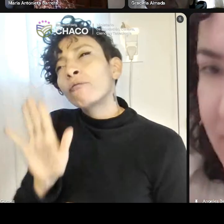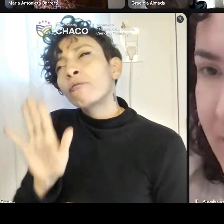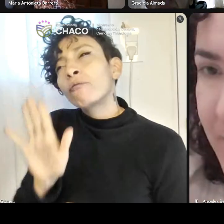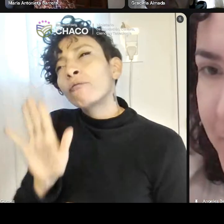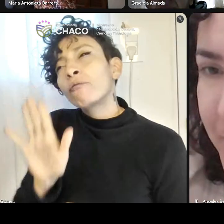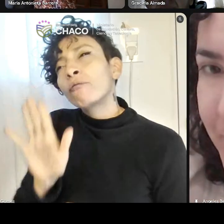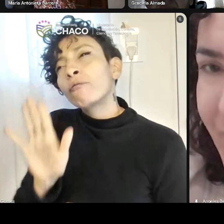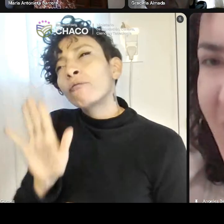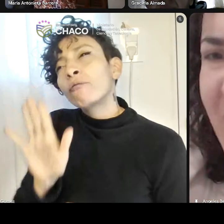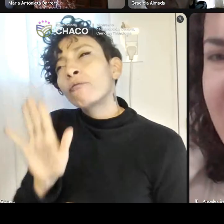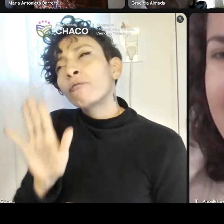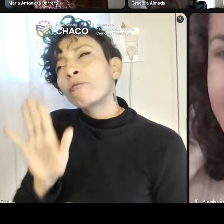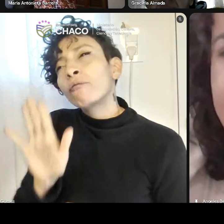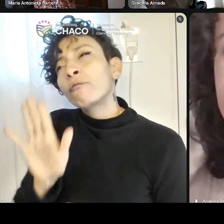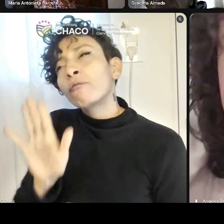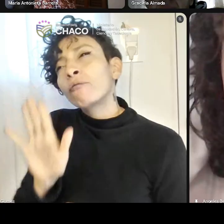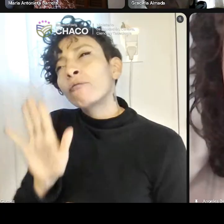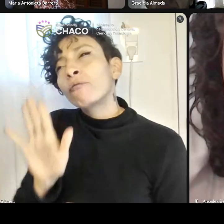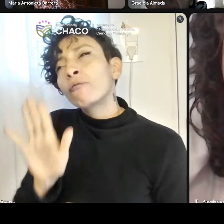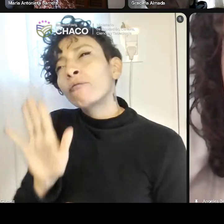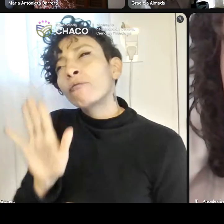Sí, a todos. Ah,